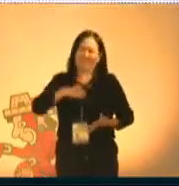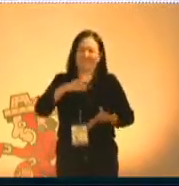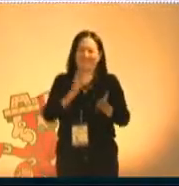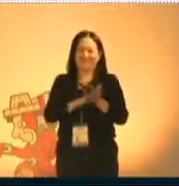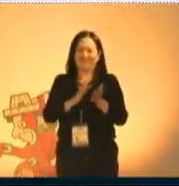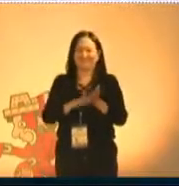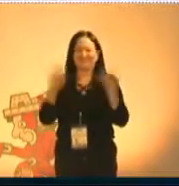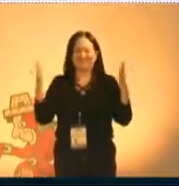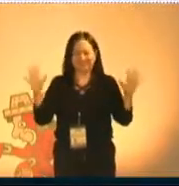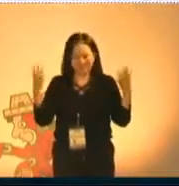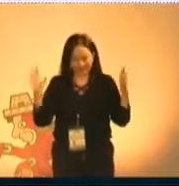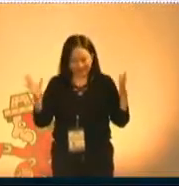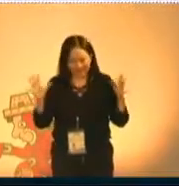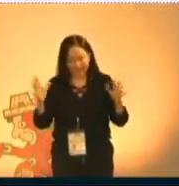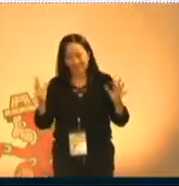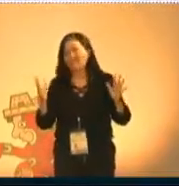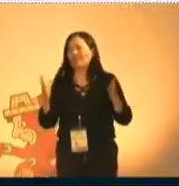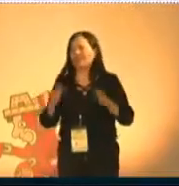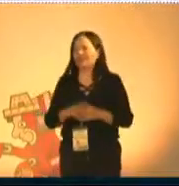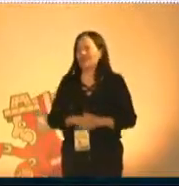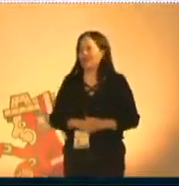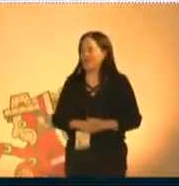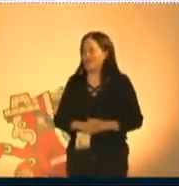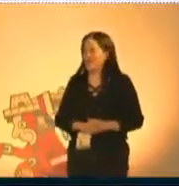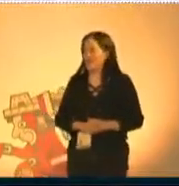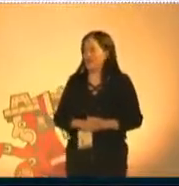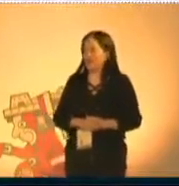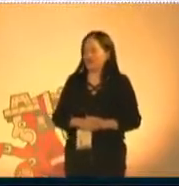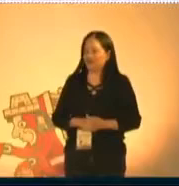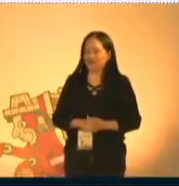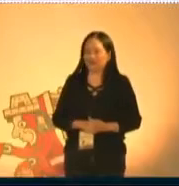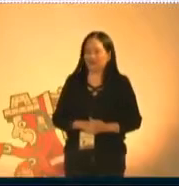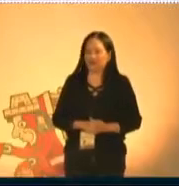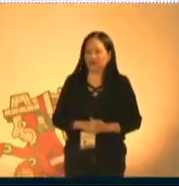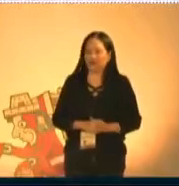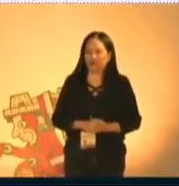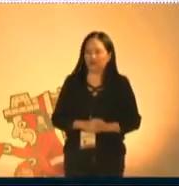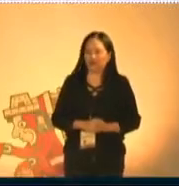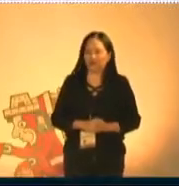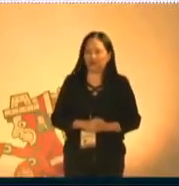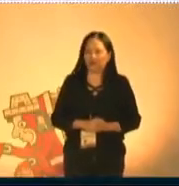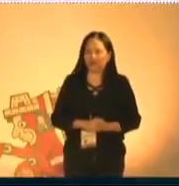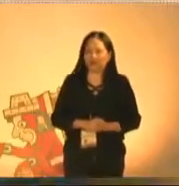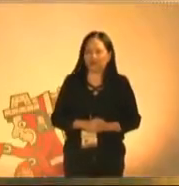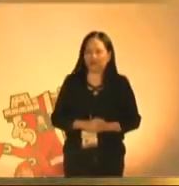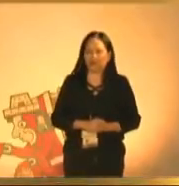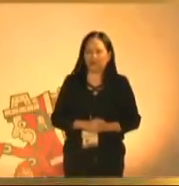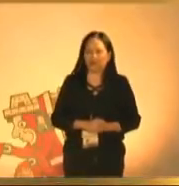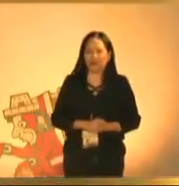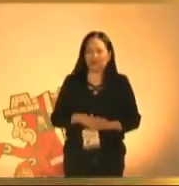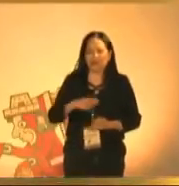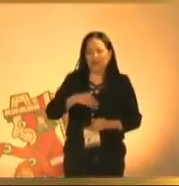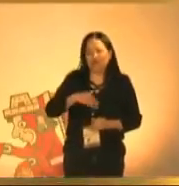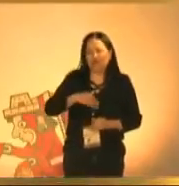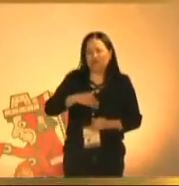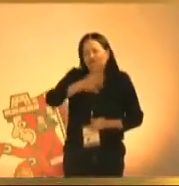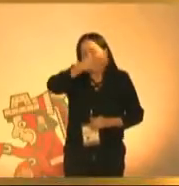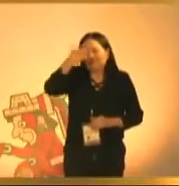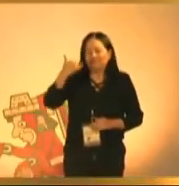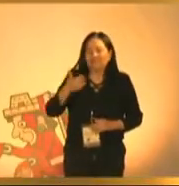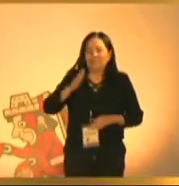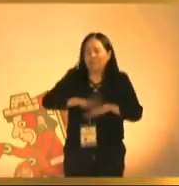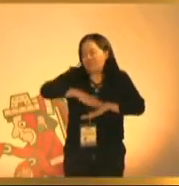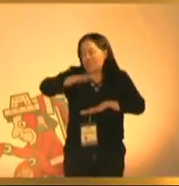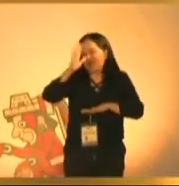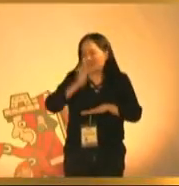no no no me aplaudan porque es verdad de verdad que no sé qué más cosas podríamos contar sobre la novela sin